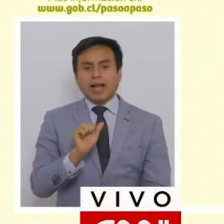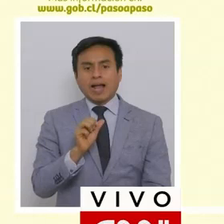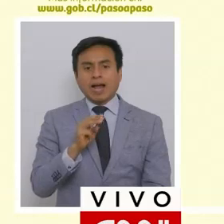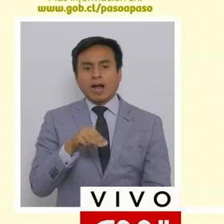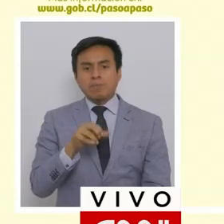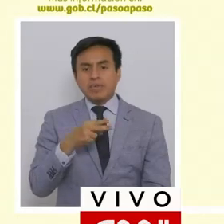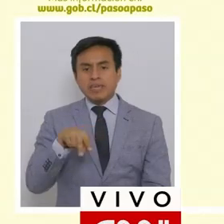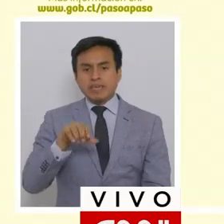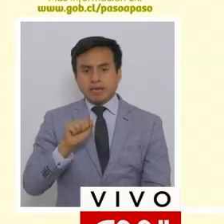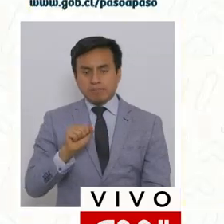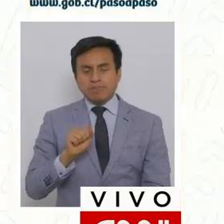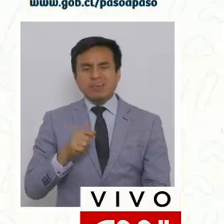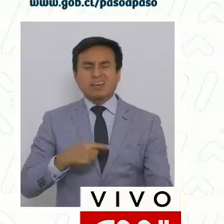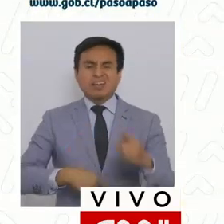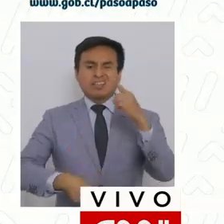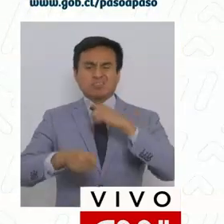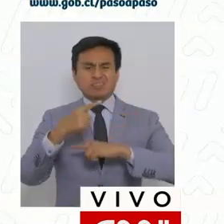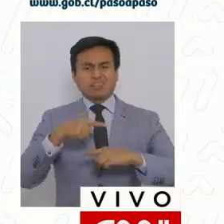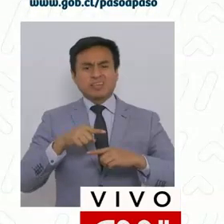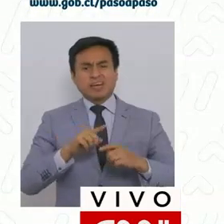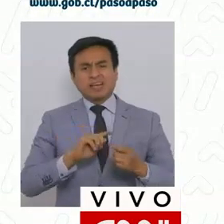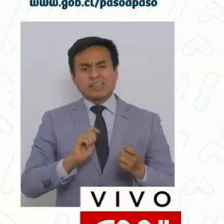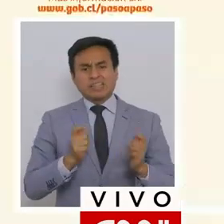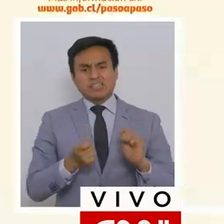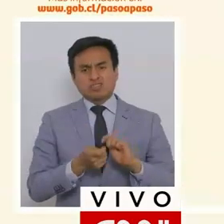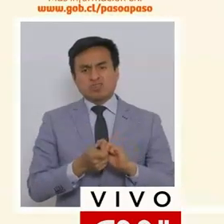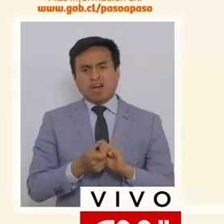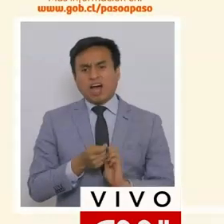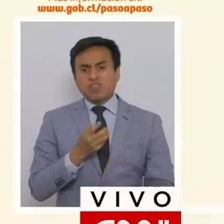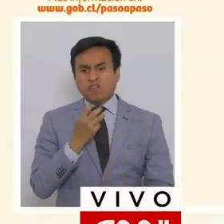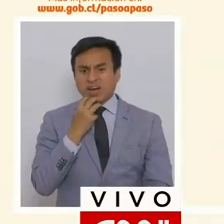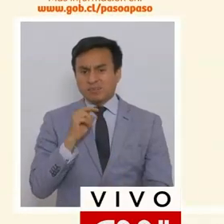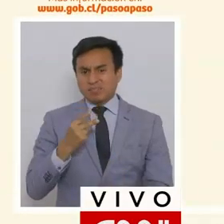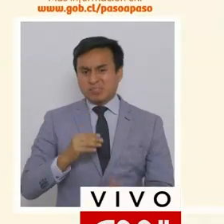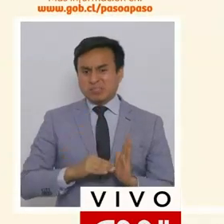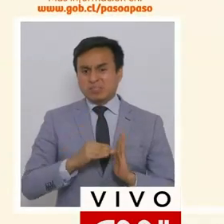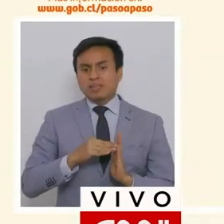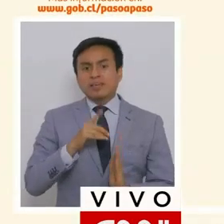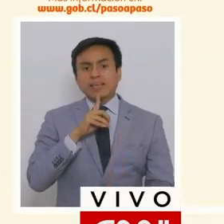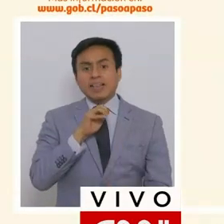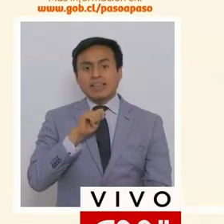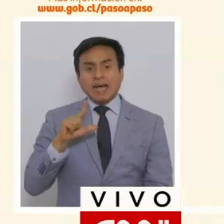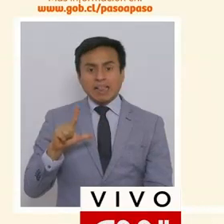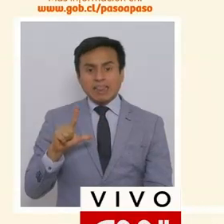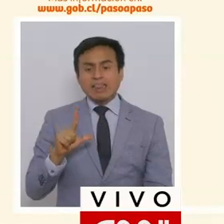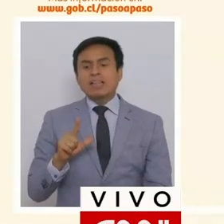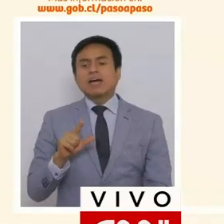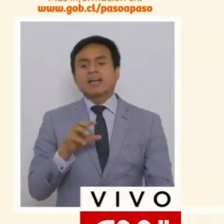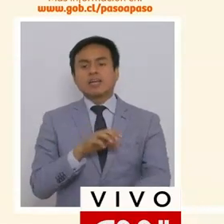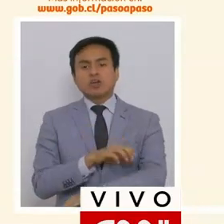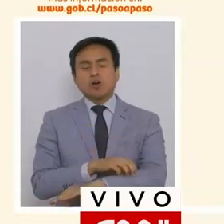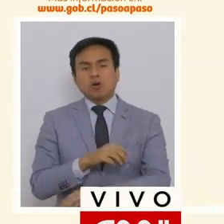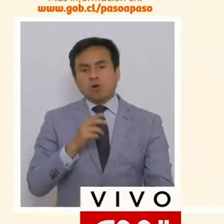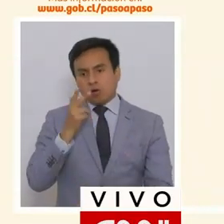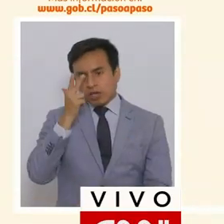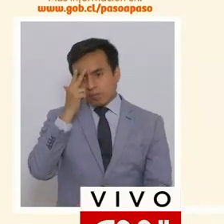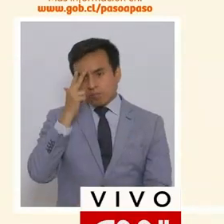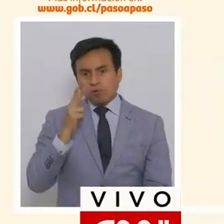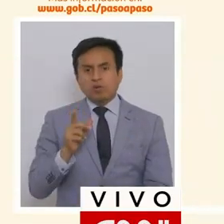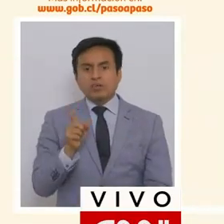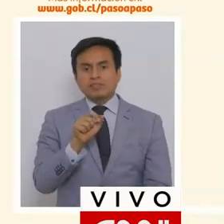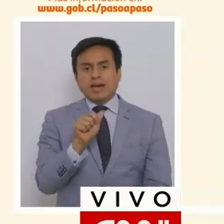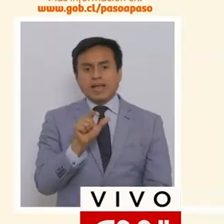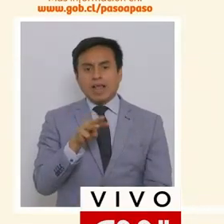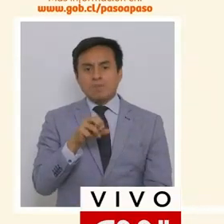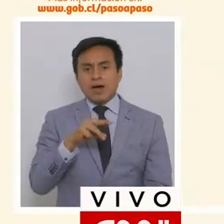Camiña. Retroceden a transición en Antofagasta, Taltal, en la región de Coquimbo,